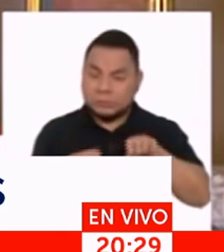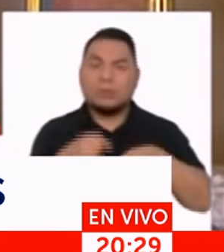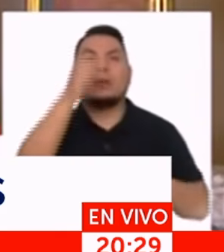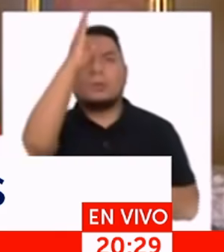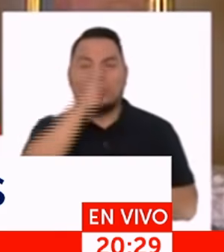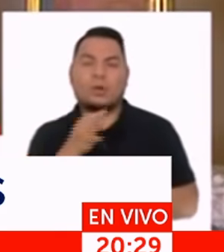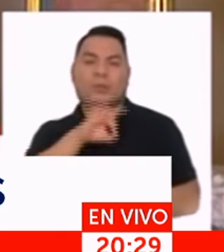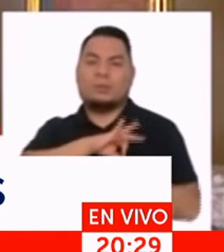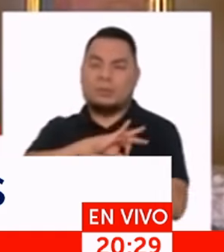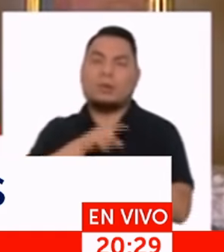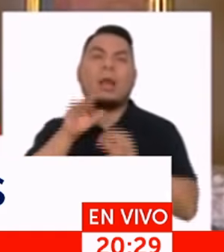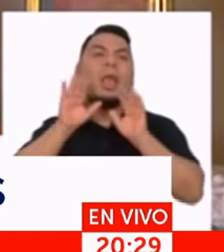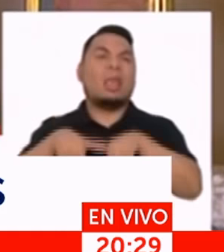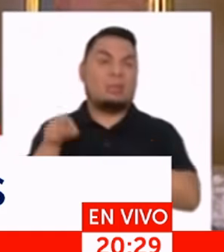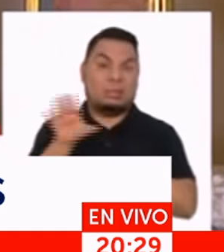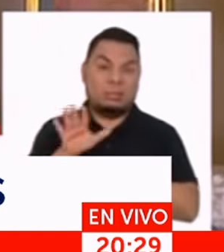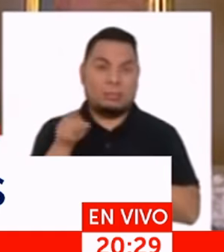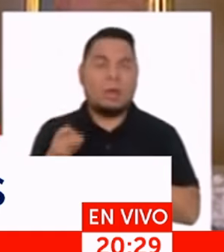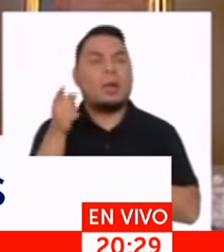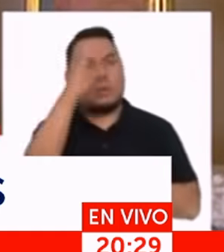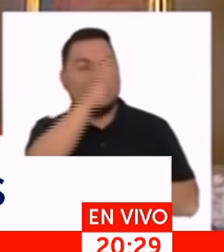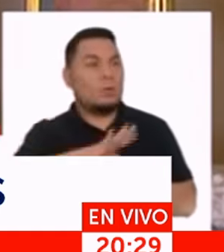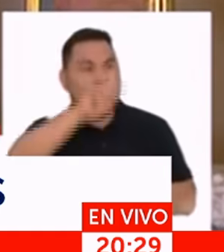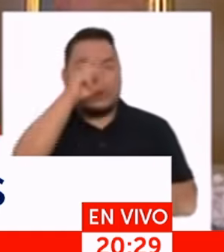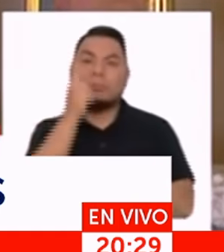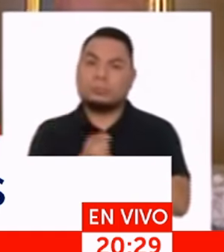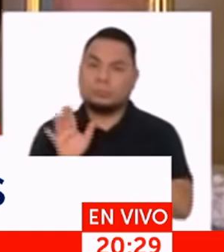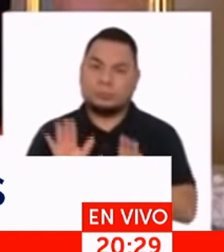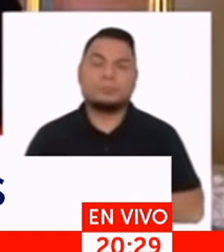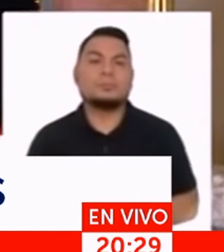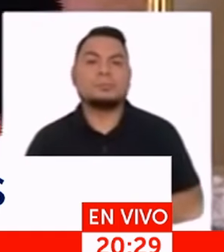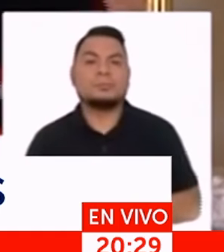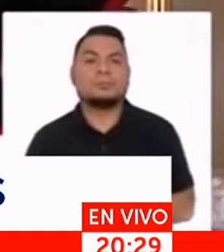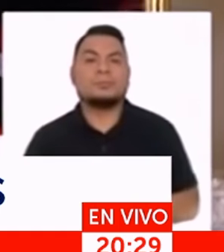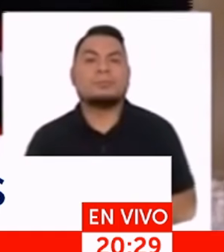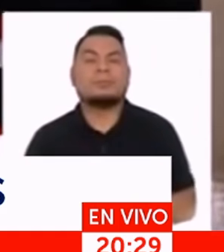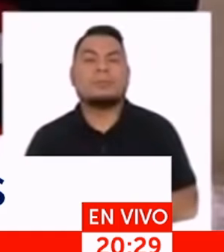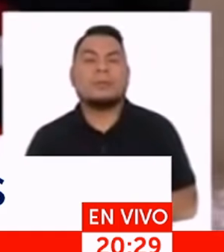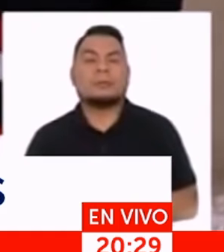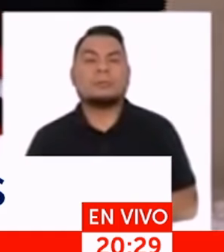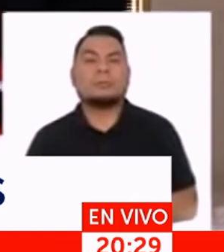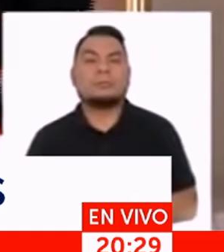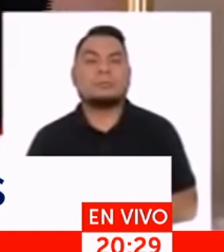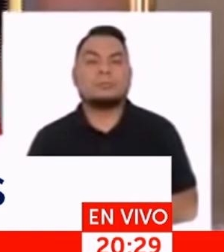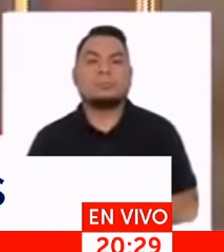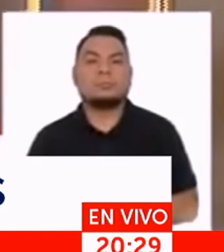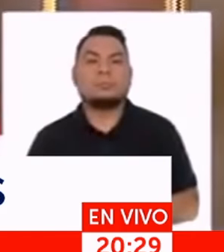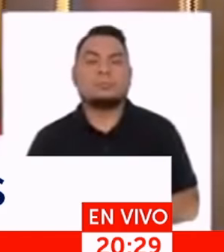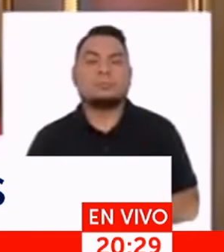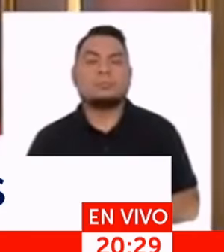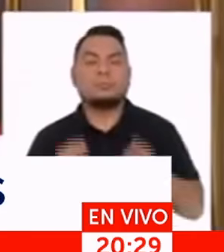que Dios os premie. Y si no, él y la patria os lo demanden. De esta manera entonces